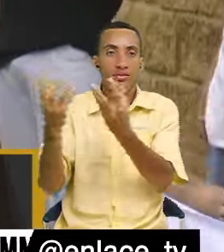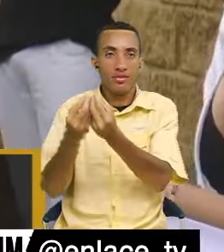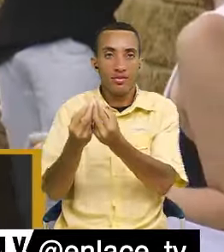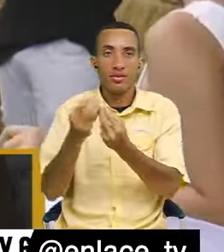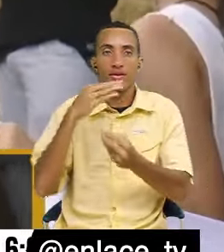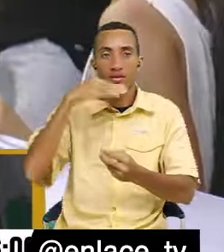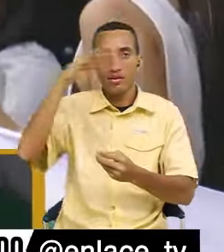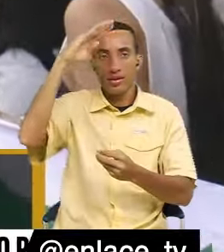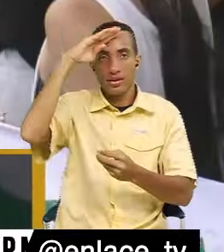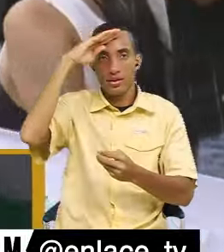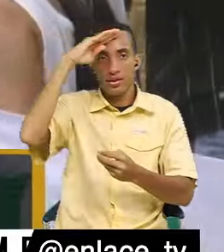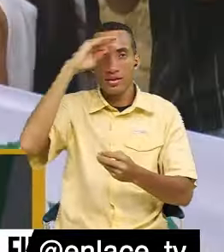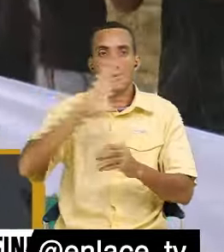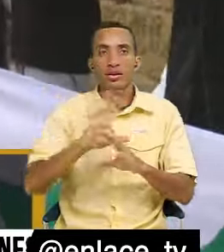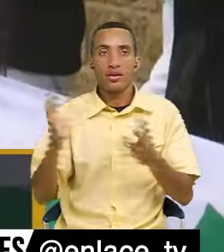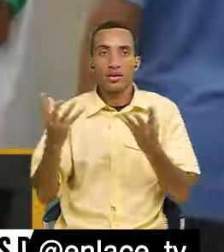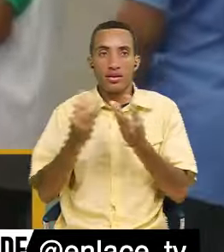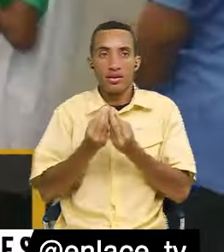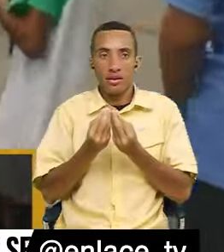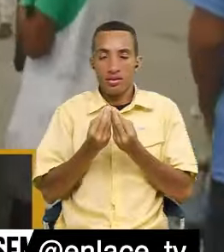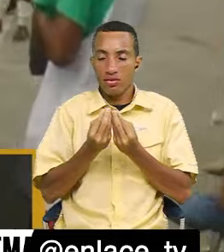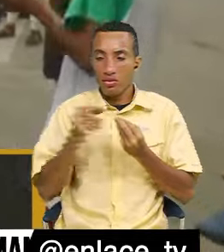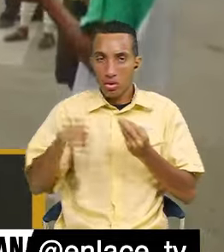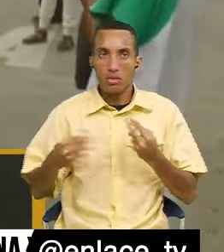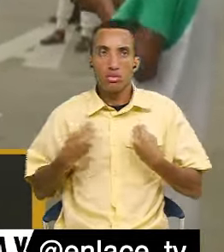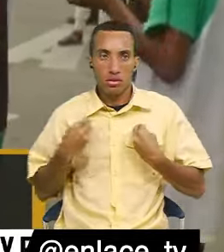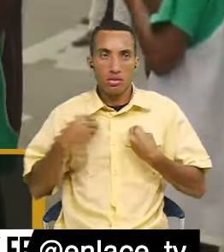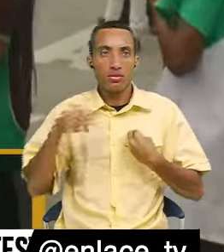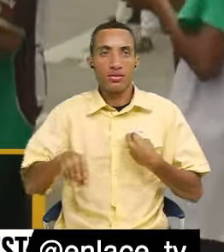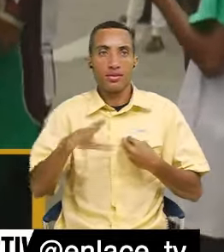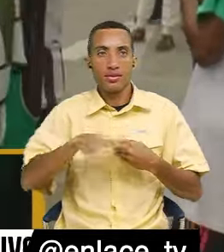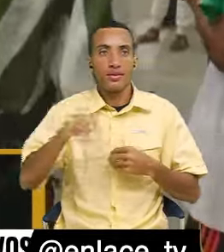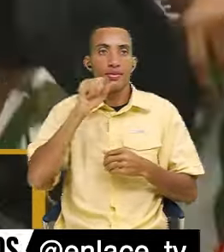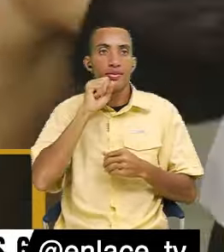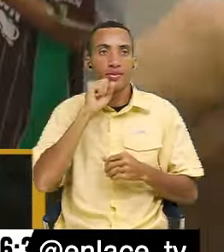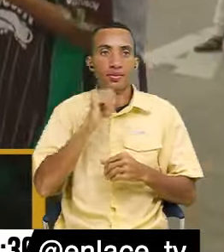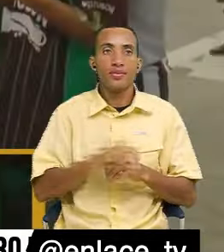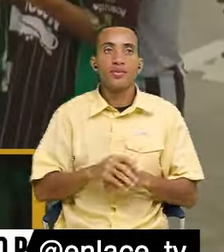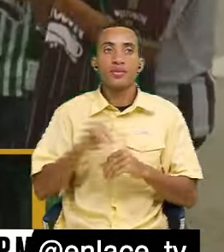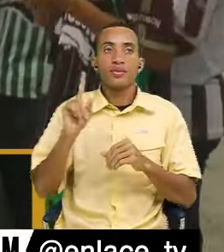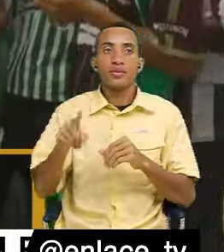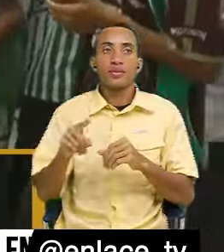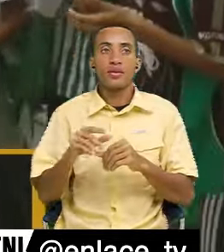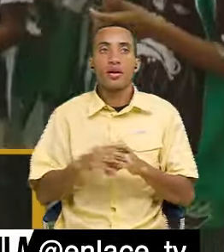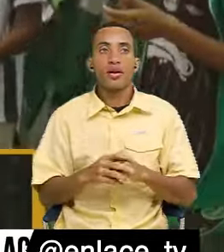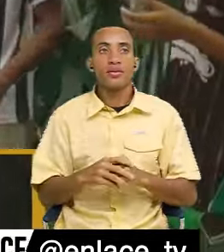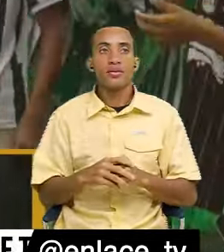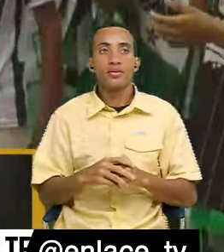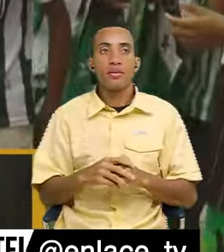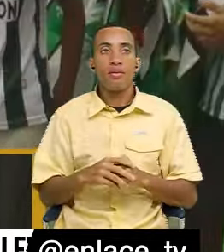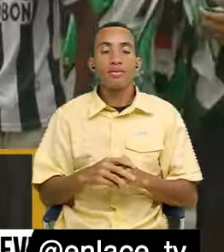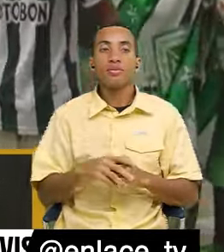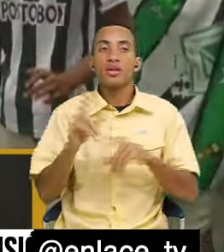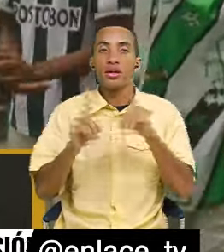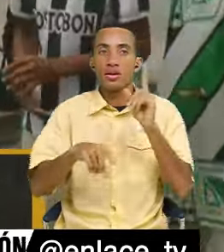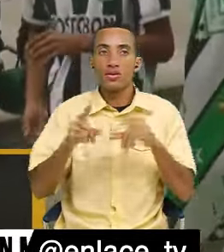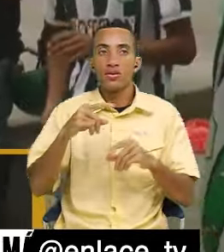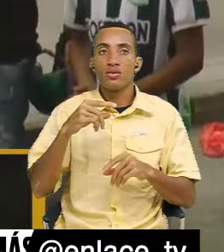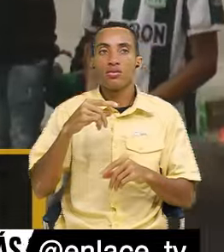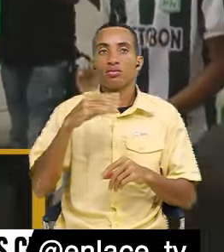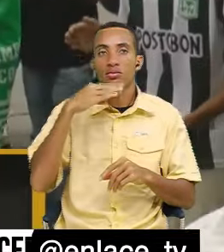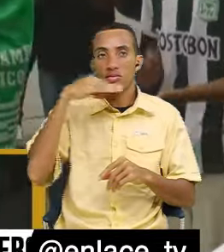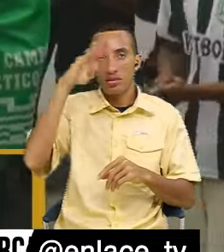hinchada, esta barra es totalmente de la ciudad. Somos la filial del equipo en la ciudad. Pero veo también gente de Medellín que venga. Pues